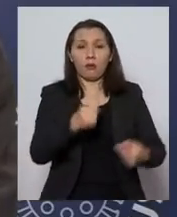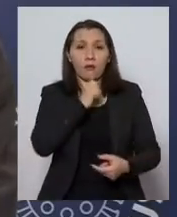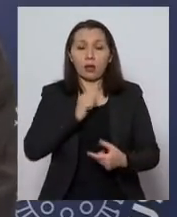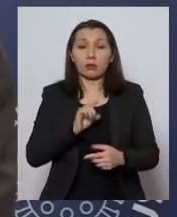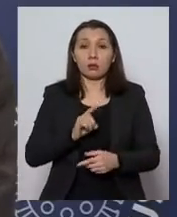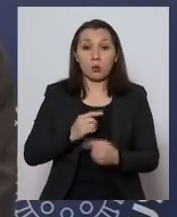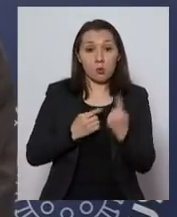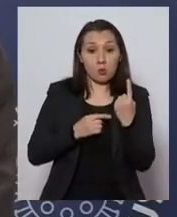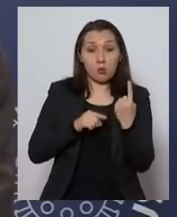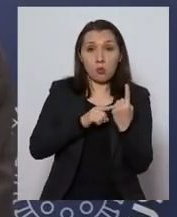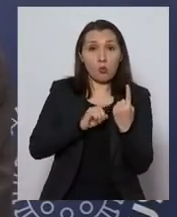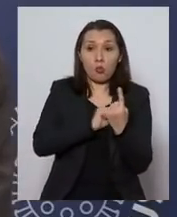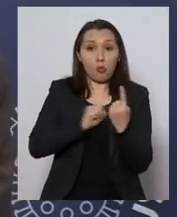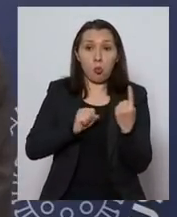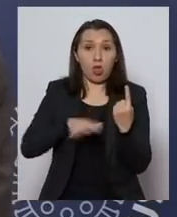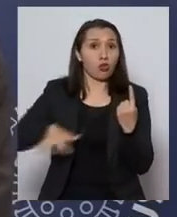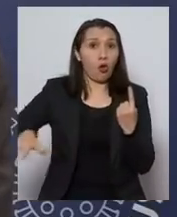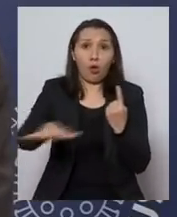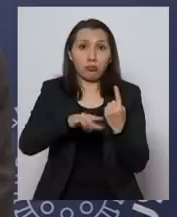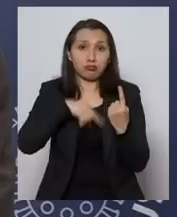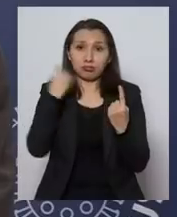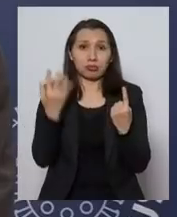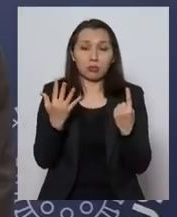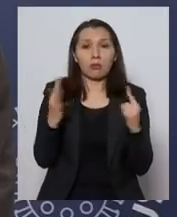que sin uno no hay todos,